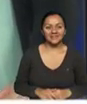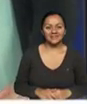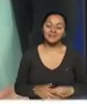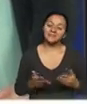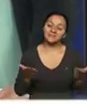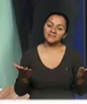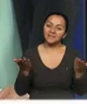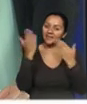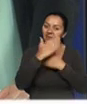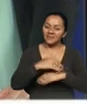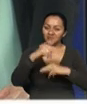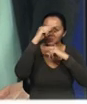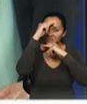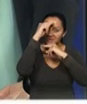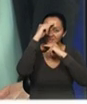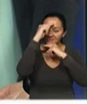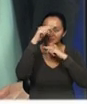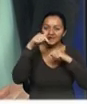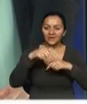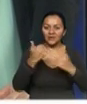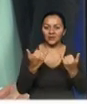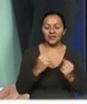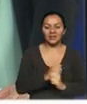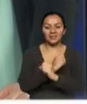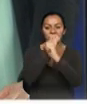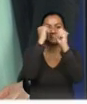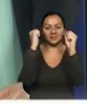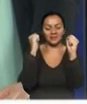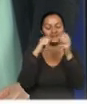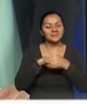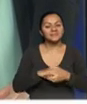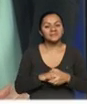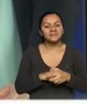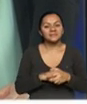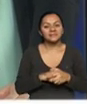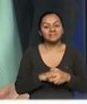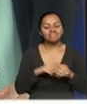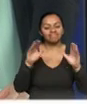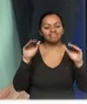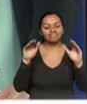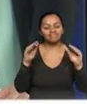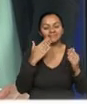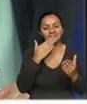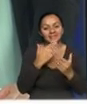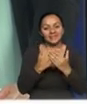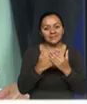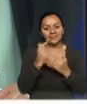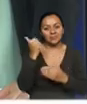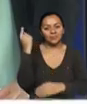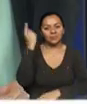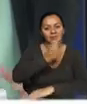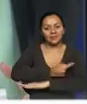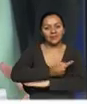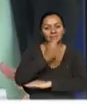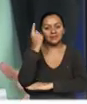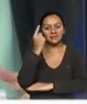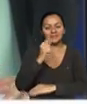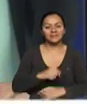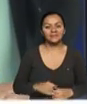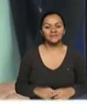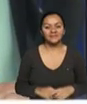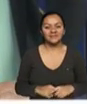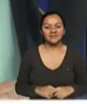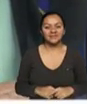De esta manera llegamos al final de esta primera entrega de noticias. Yo me despido deseándoles un excelente fin de semana.